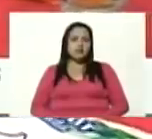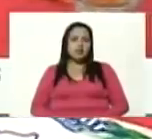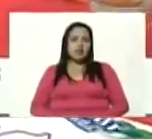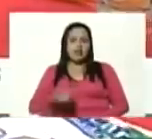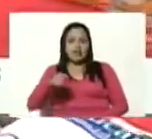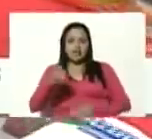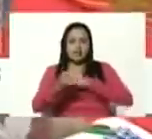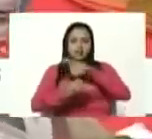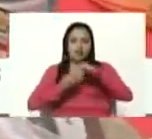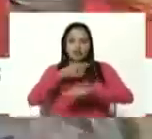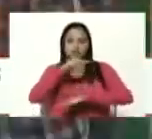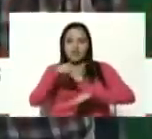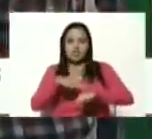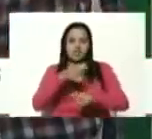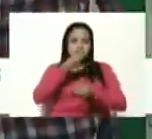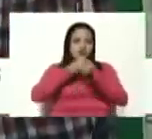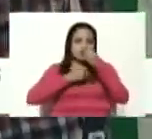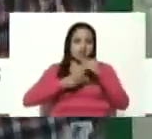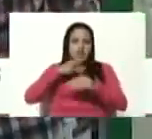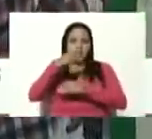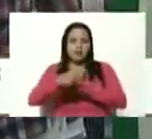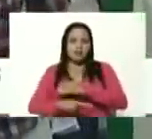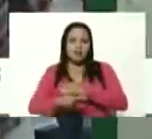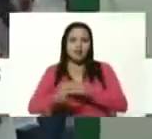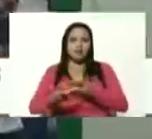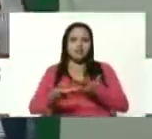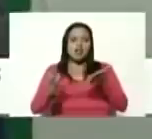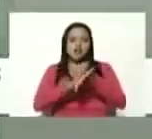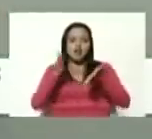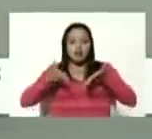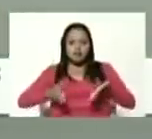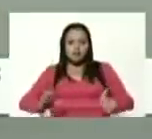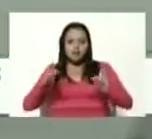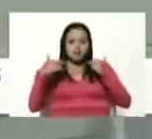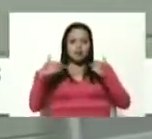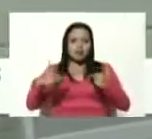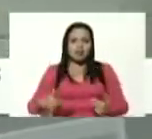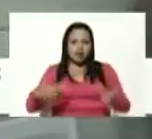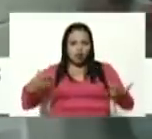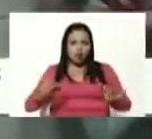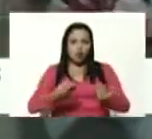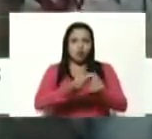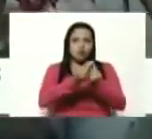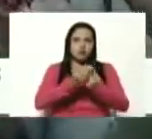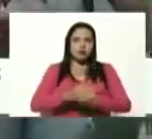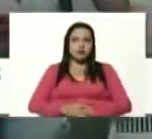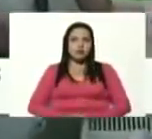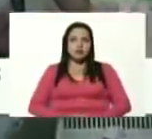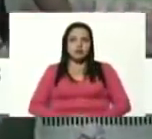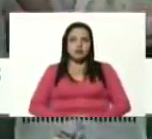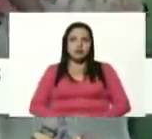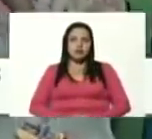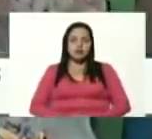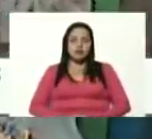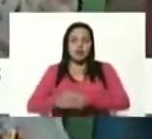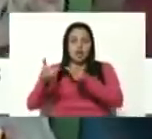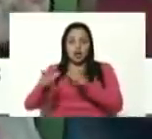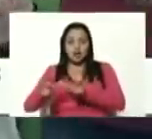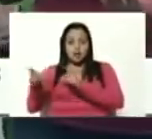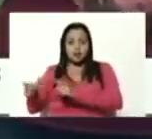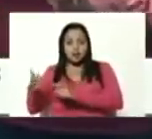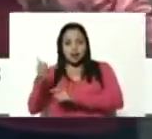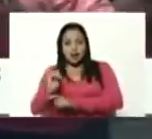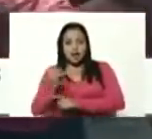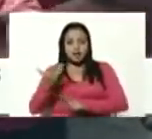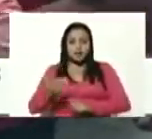Nutrición, y el plan maravilloso de Parto Humanizado de la mano con la camarada Emil y Dreidy, Ayari Alfonso